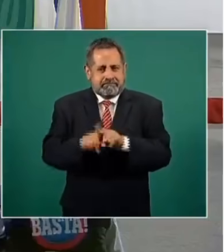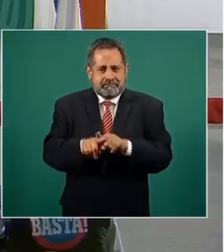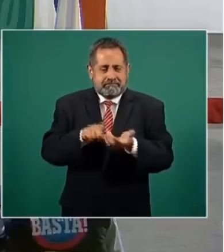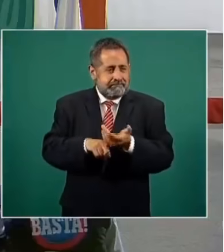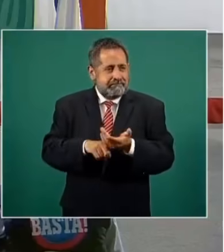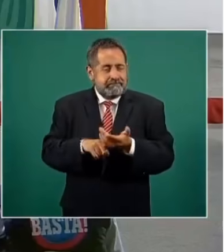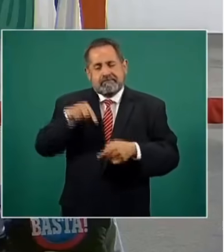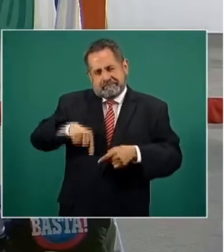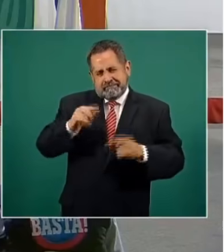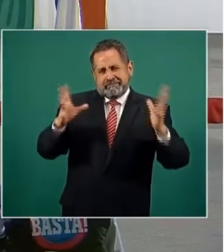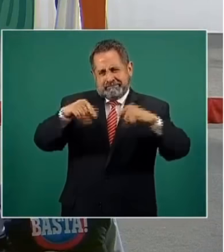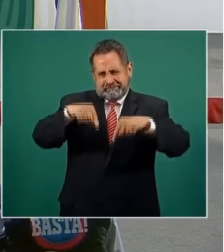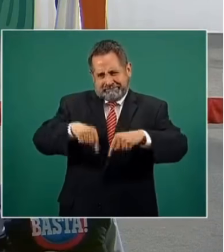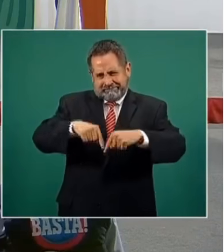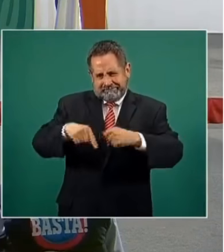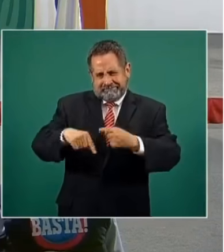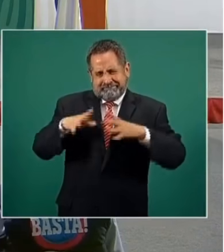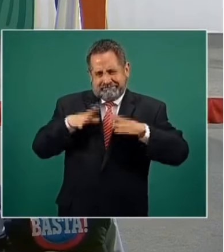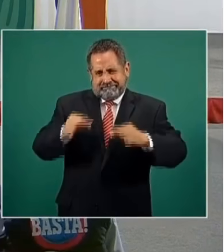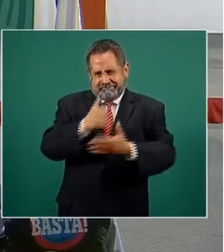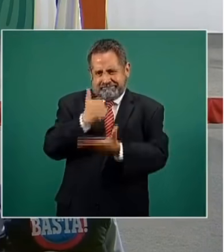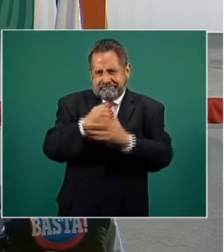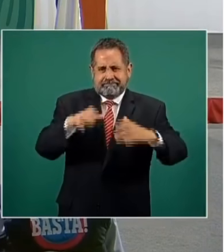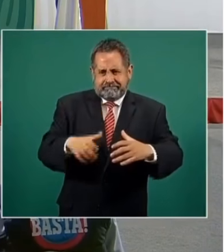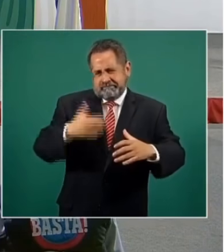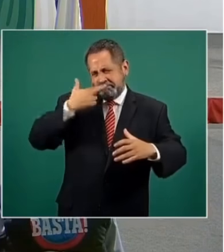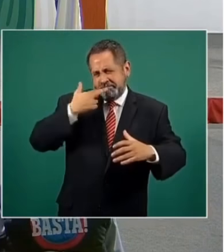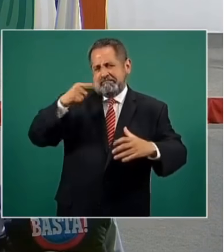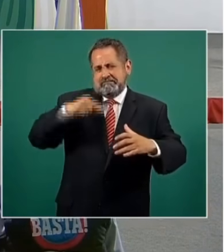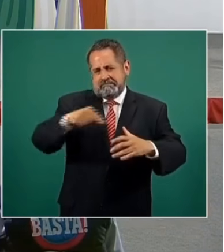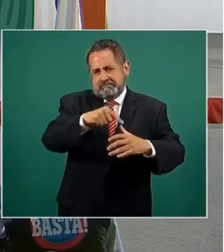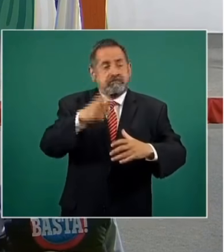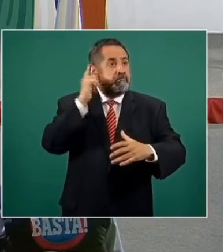institutos nacionales y es lo mejor que tenemos.